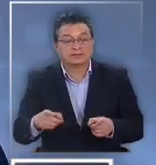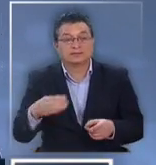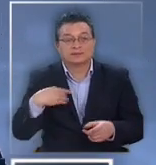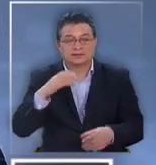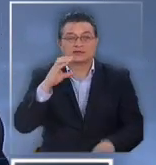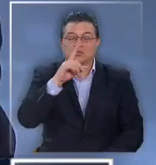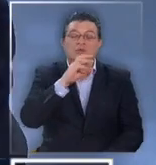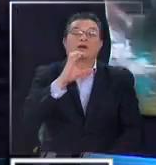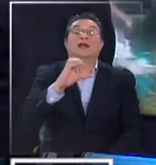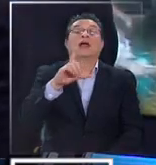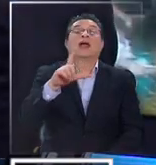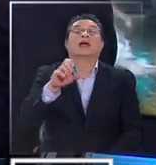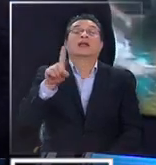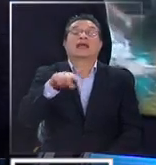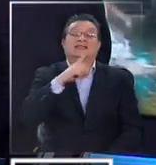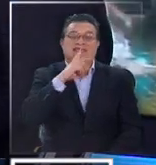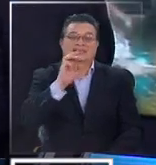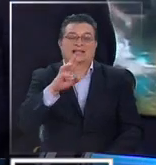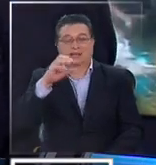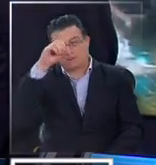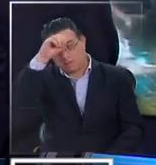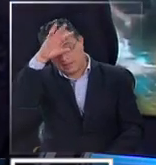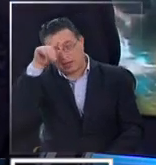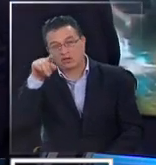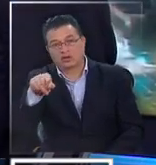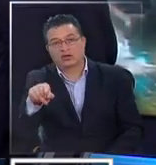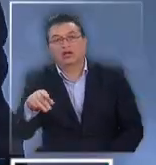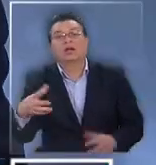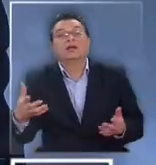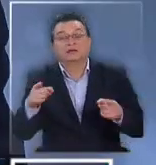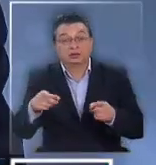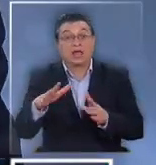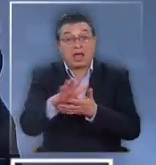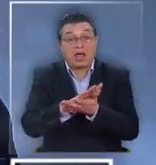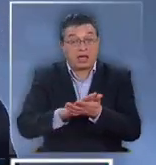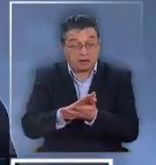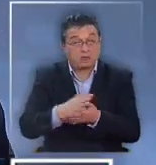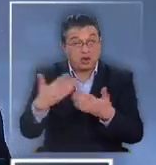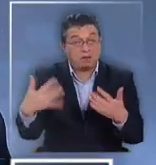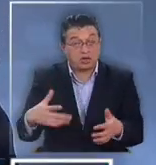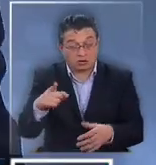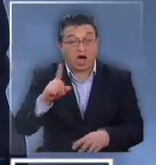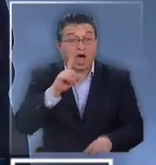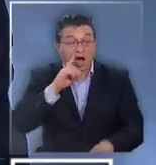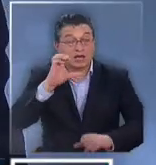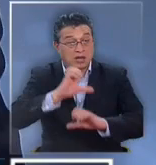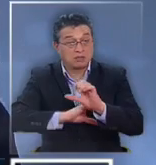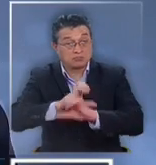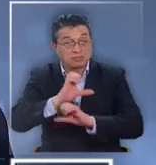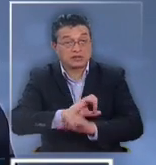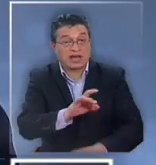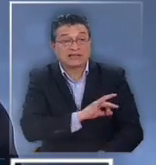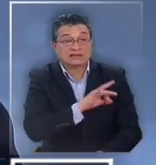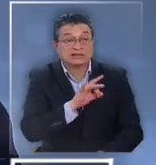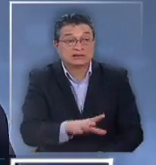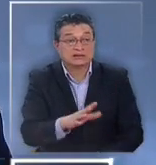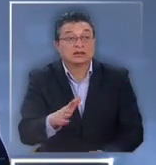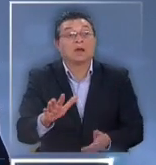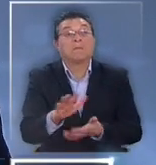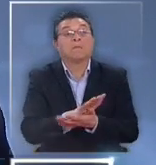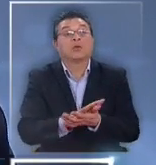clúster minero el éter entonces tú tienes ejemplos importantes tiene empresas chilenas que por ejemplo